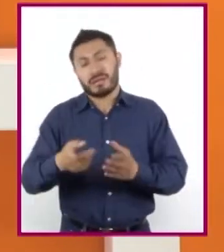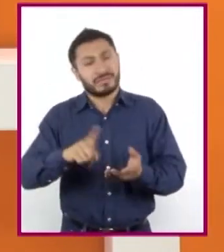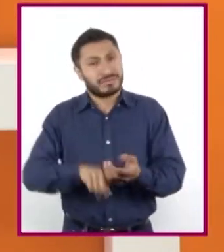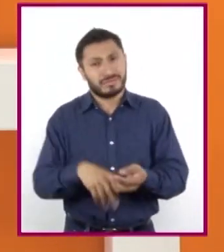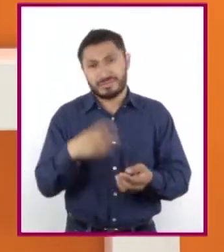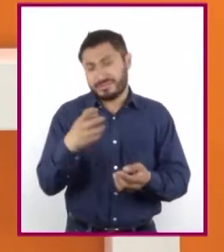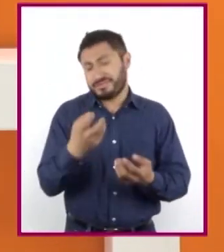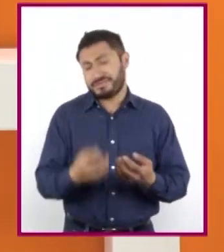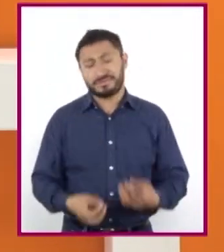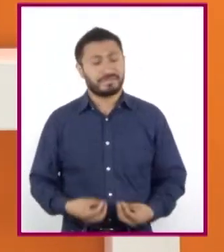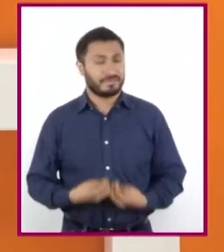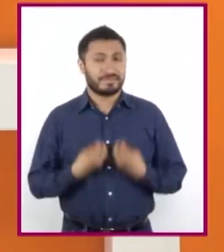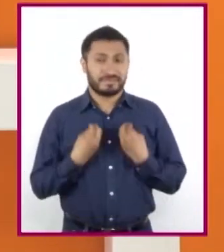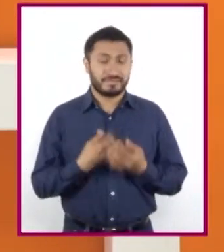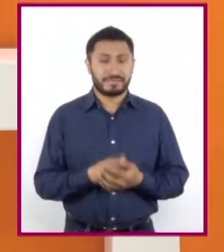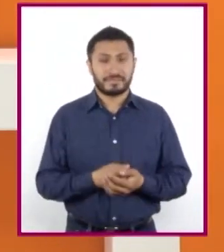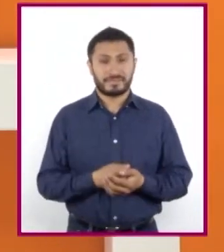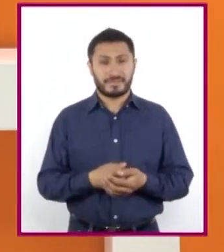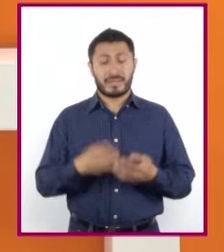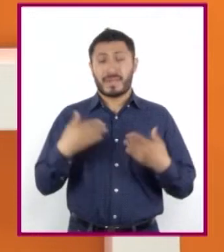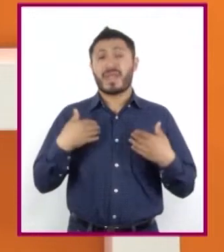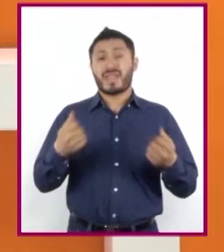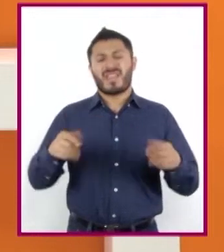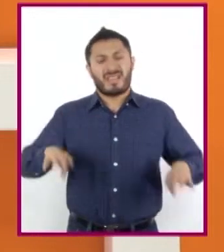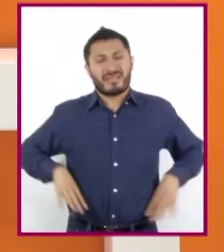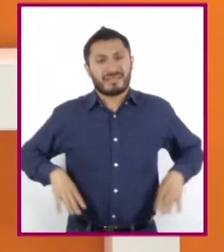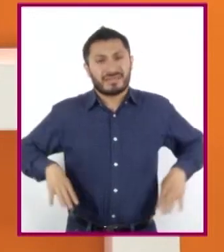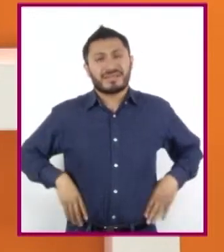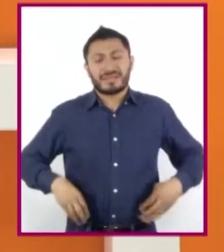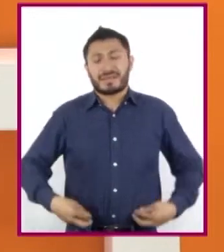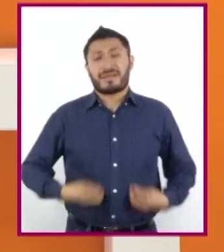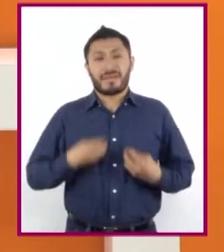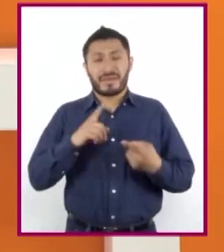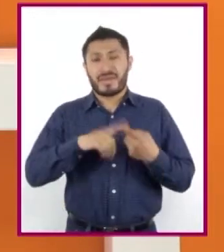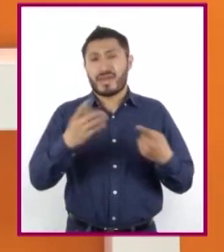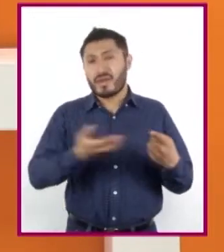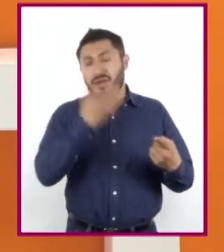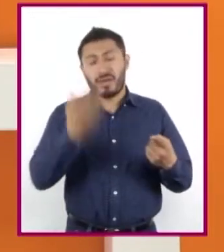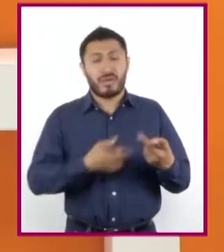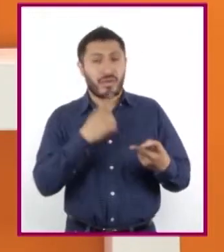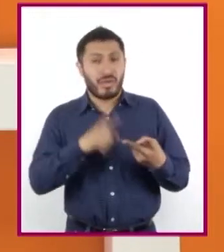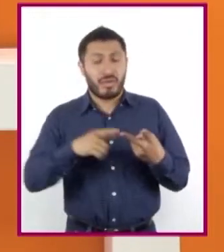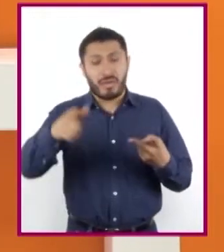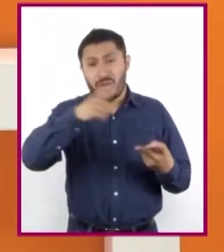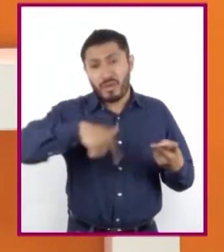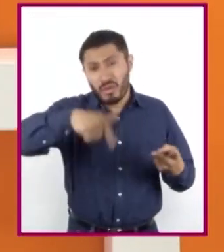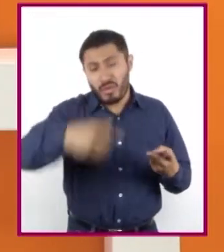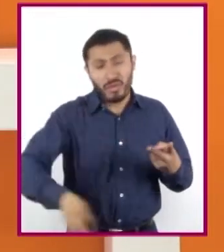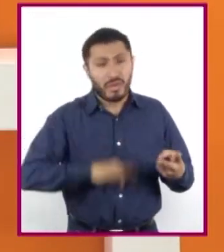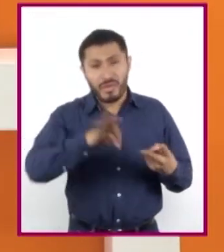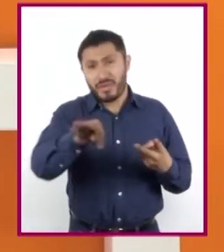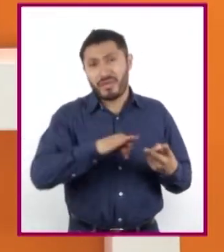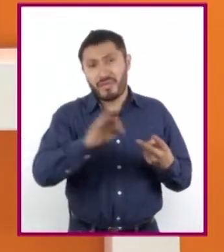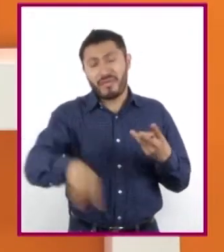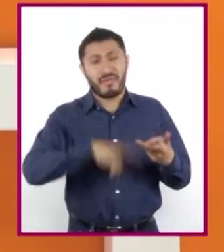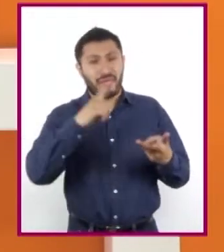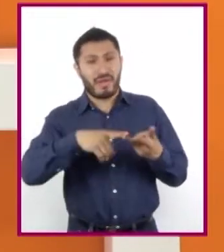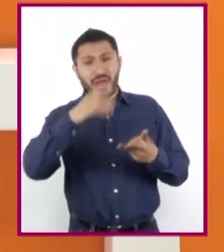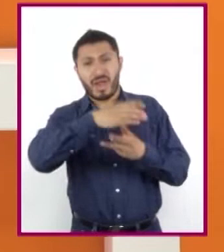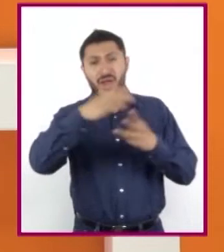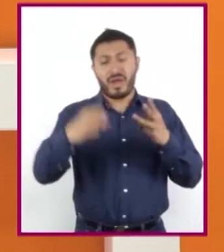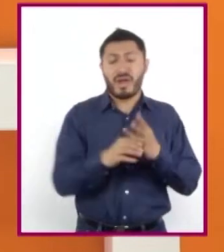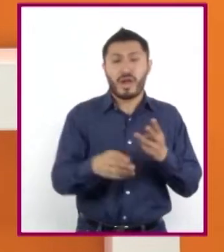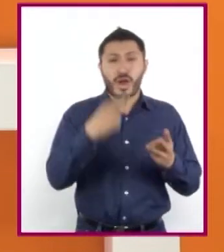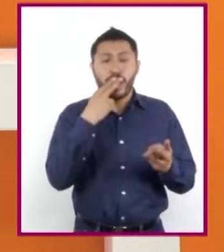entender aspectos de nuestra vida, tales como las costumbres, los lugares donde trabajamos, los objetos que usamos o